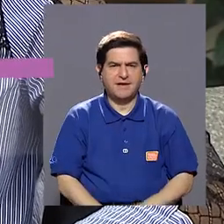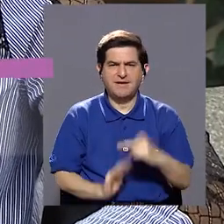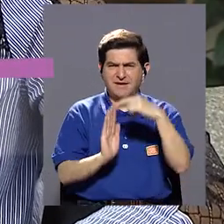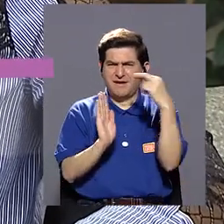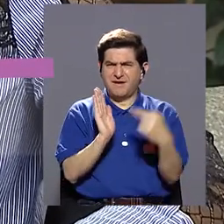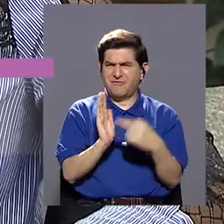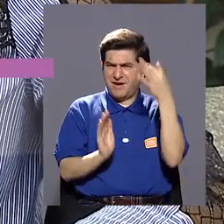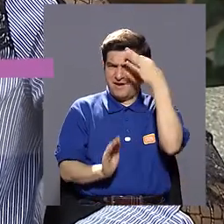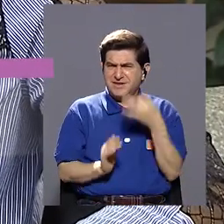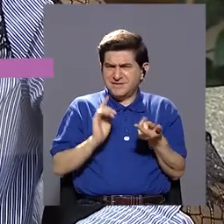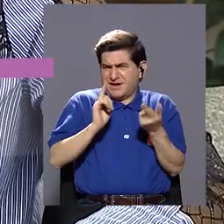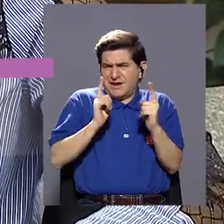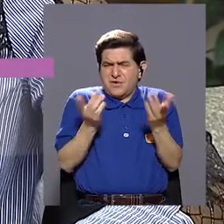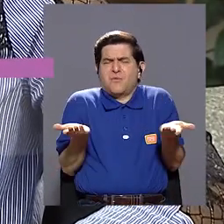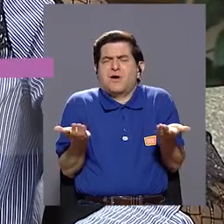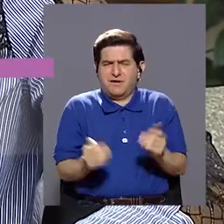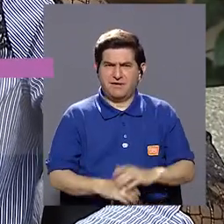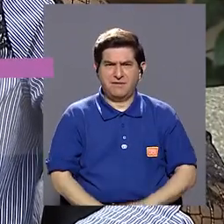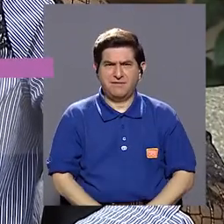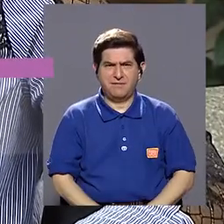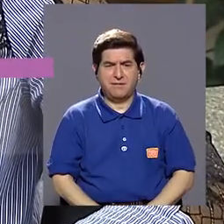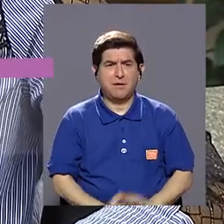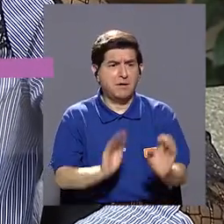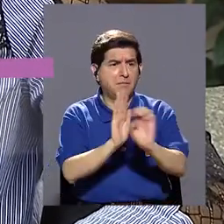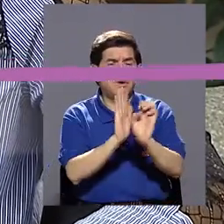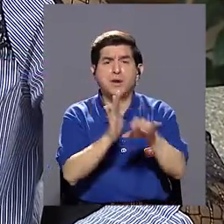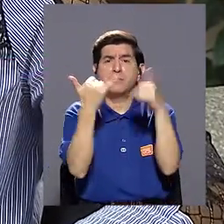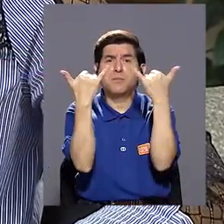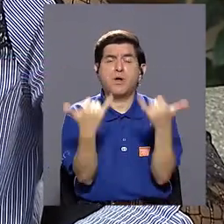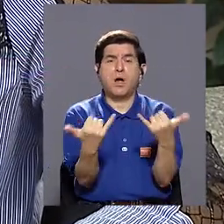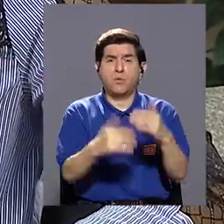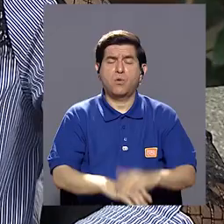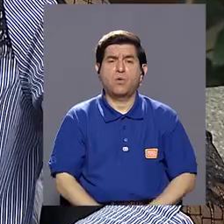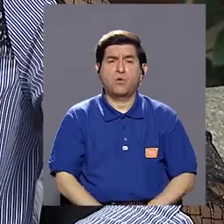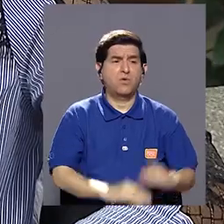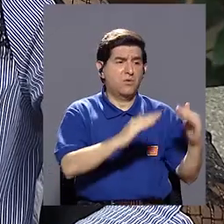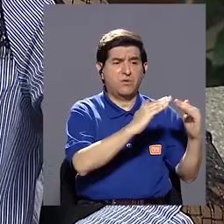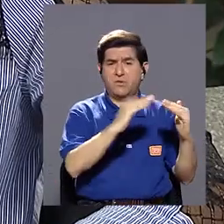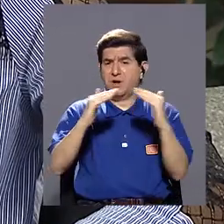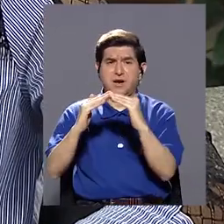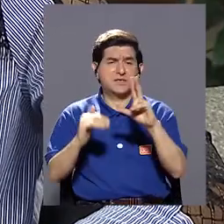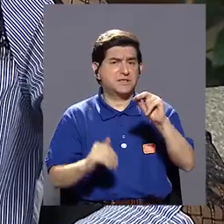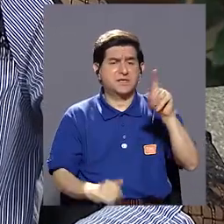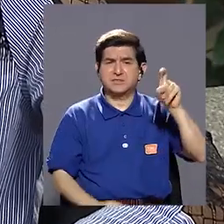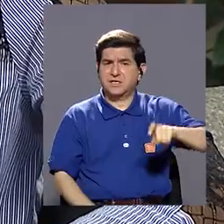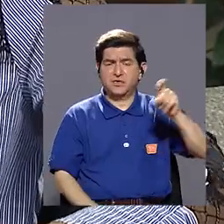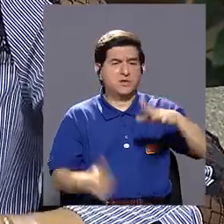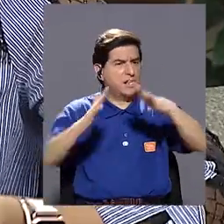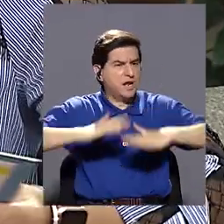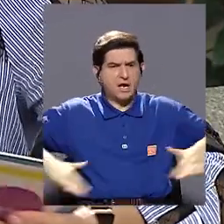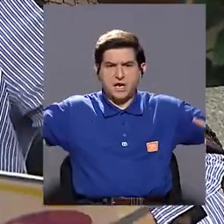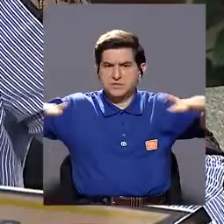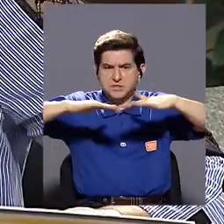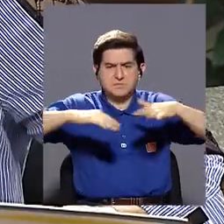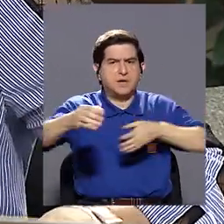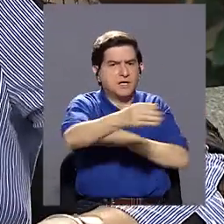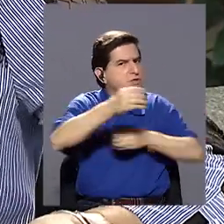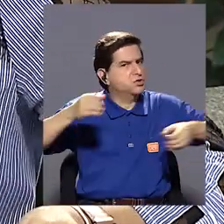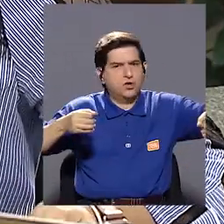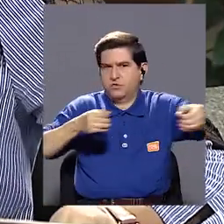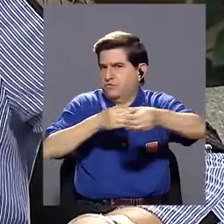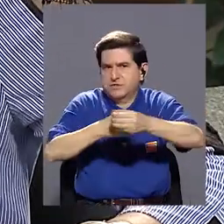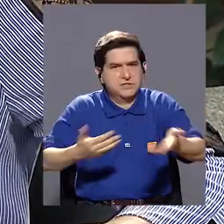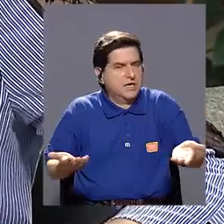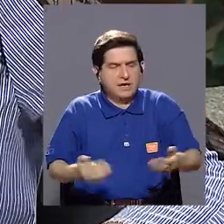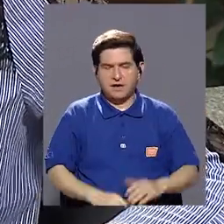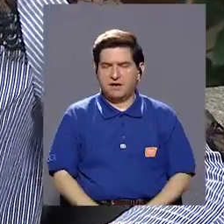¿qué tipo de reglas considerar? Porque, por ejemplo, ahora las casas no necesariamente tienen un espacio destinado